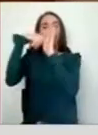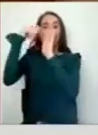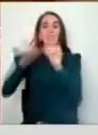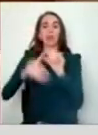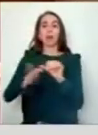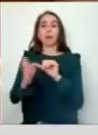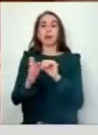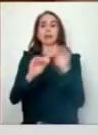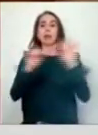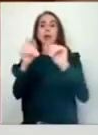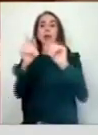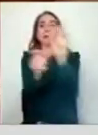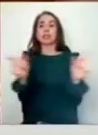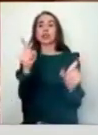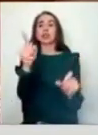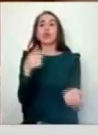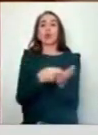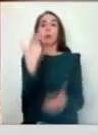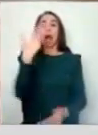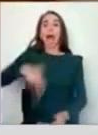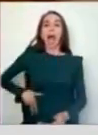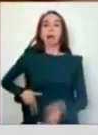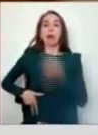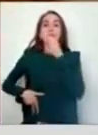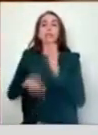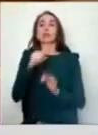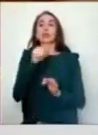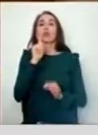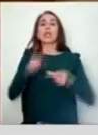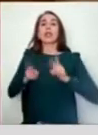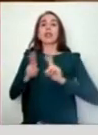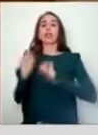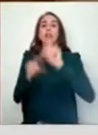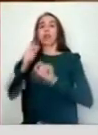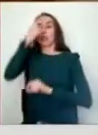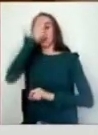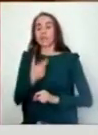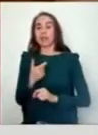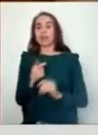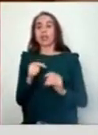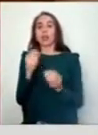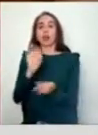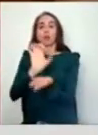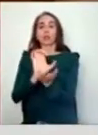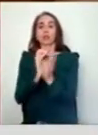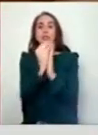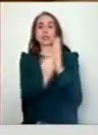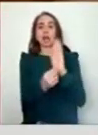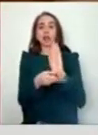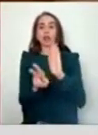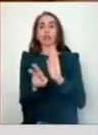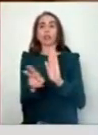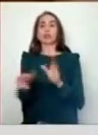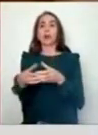a la gente casi que a armarse y a decir que la autodefensa es legítima aun cuando estamos en un estado de derecho. El Partido Republicano,